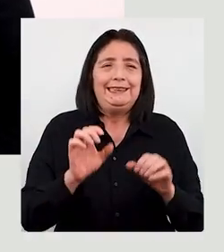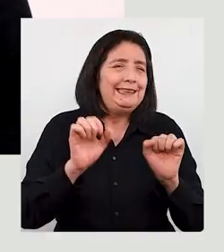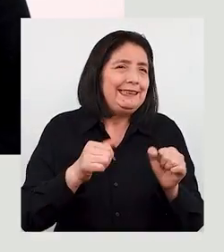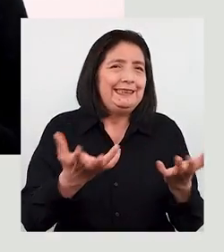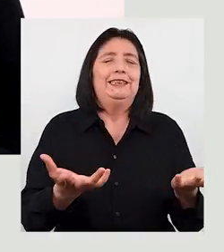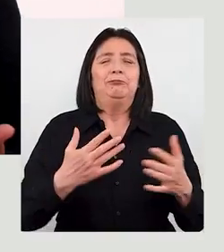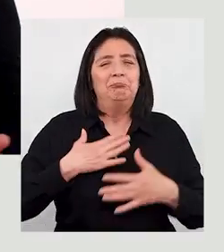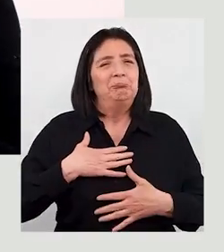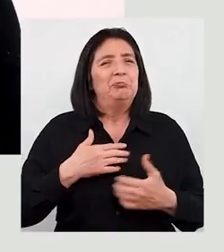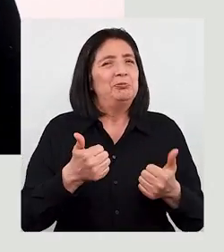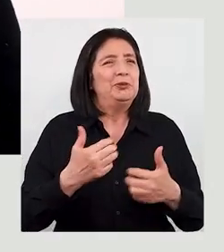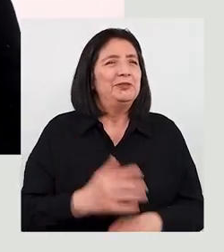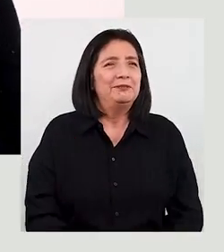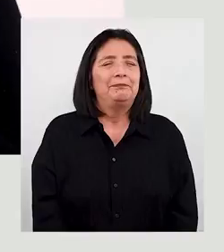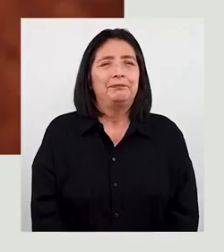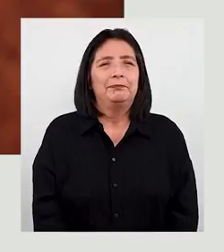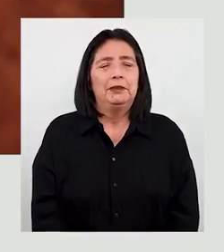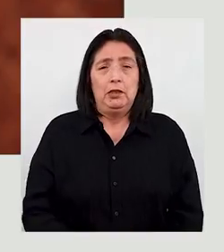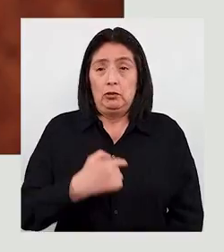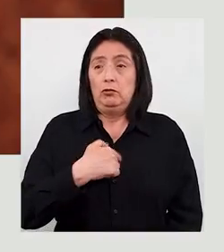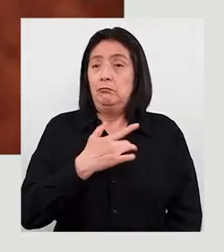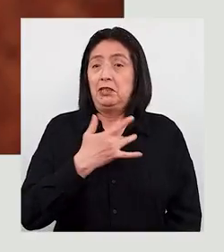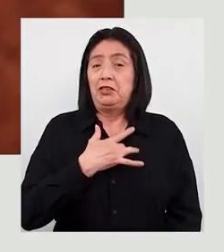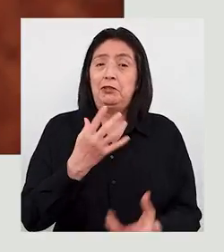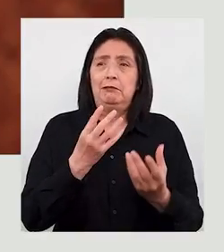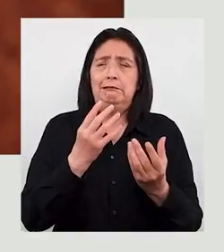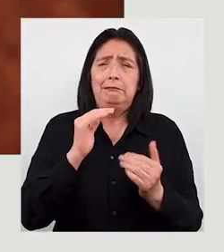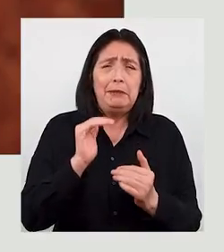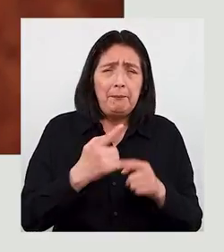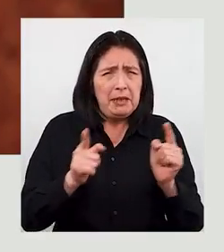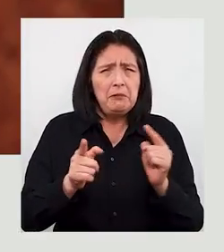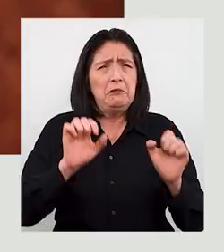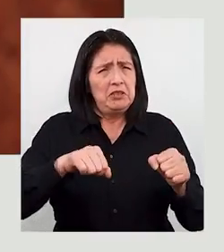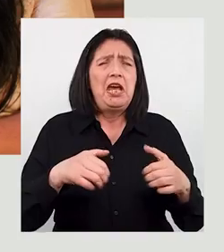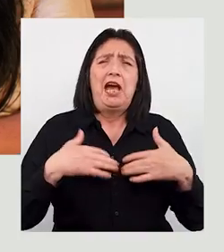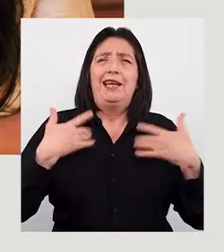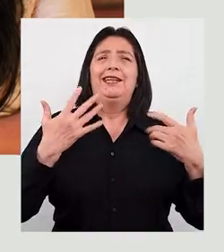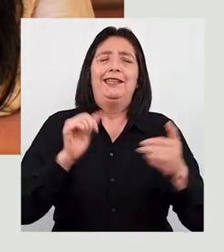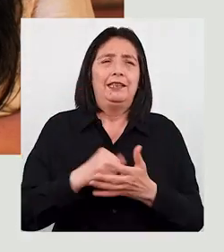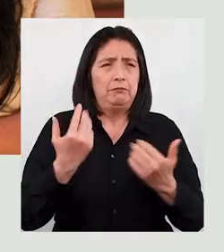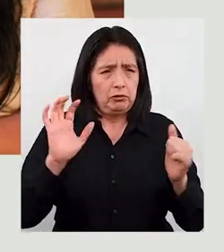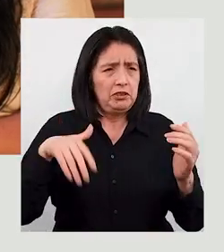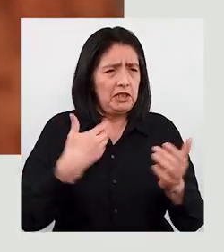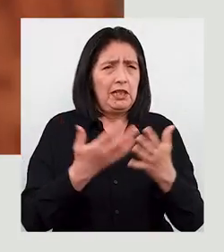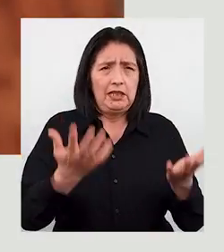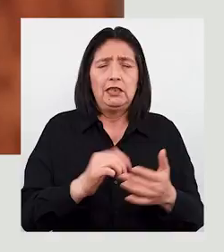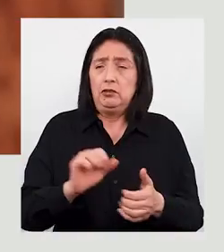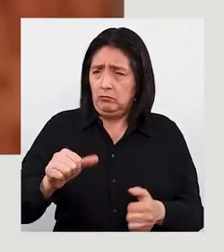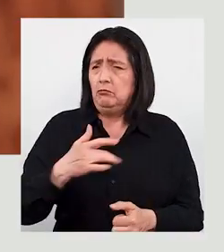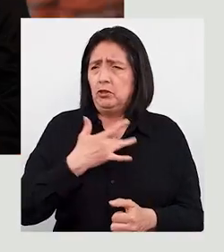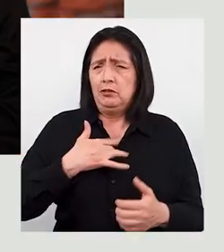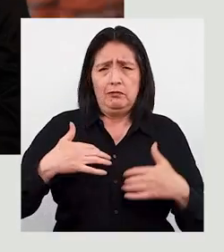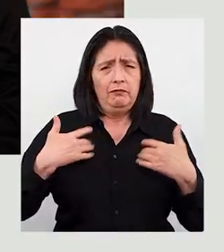y eso gratifica mucho. Me siento pequeña, pero me siento alegre por llegar acá. Me